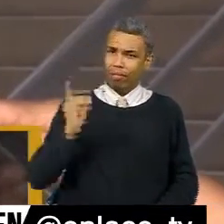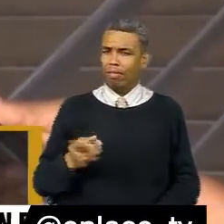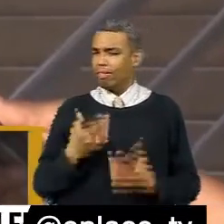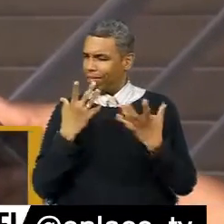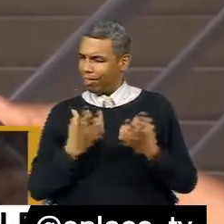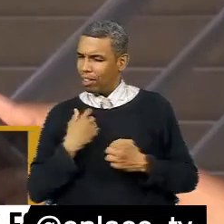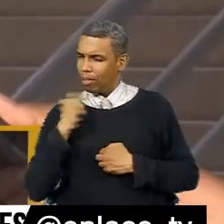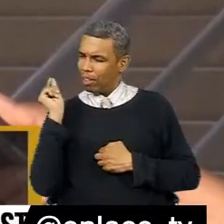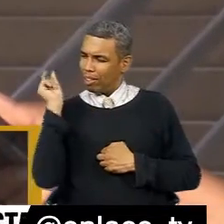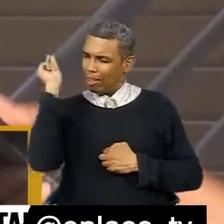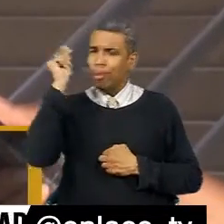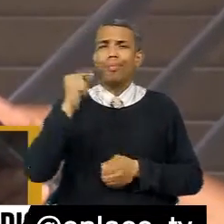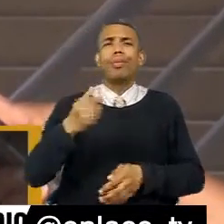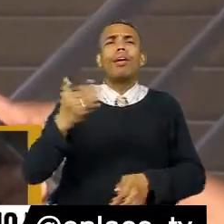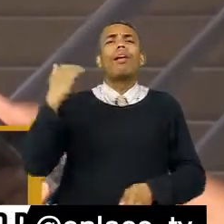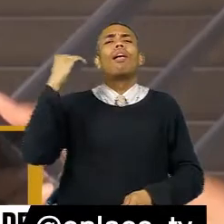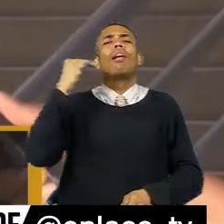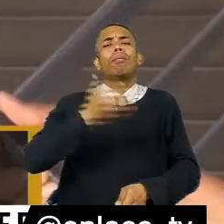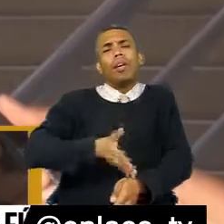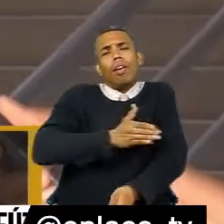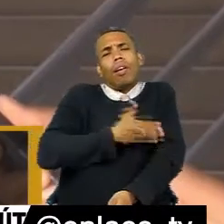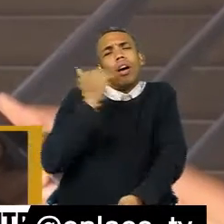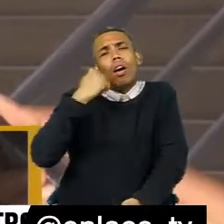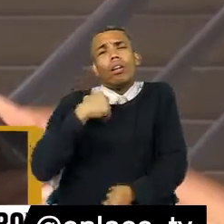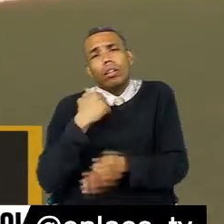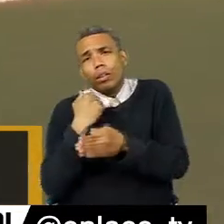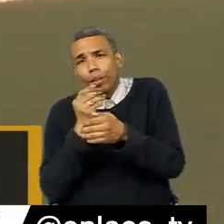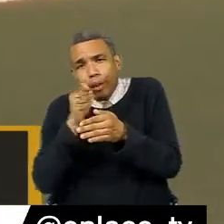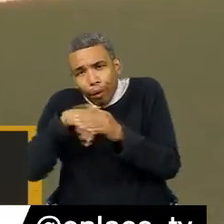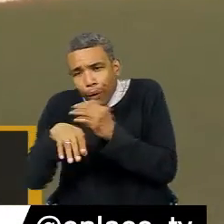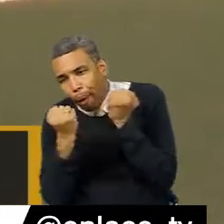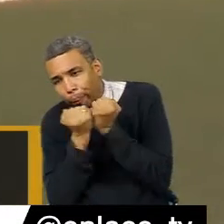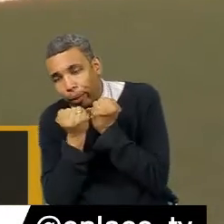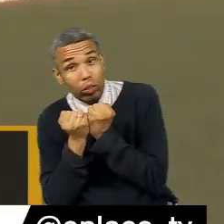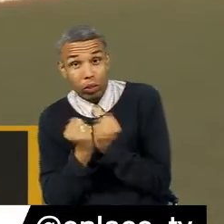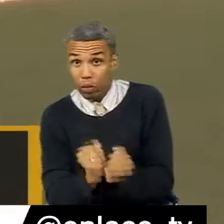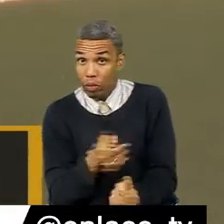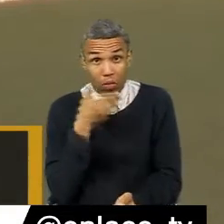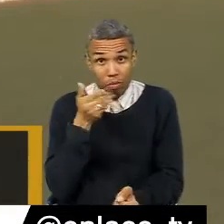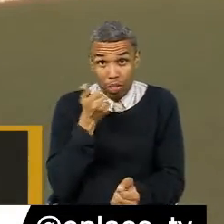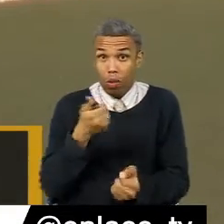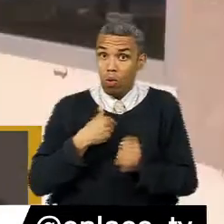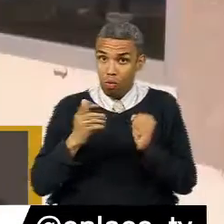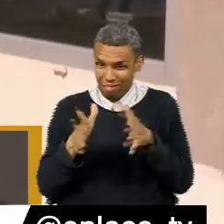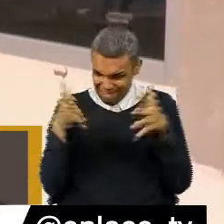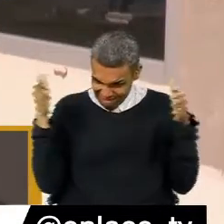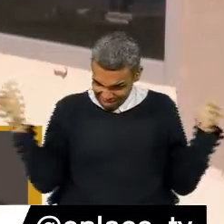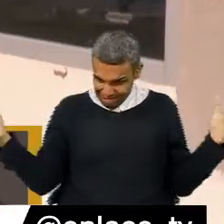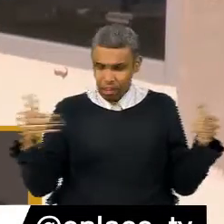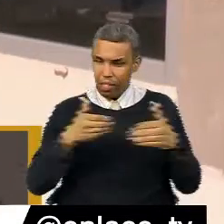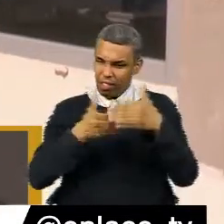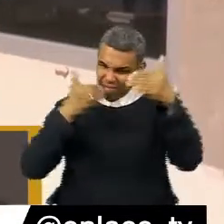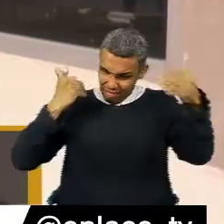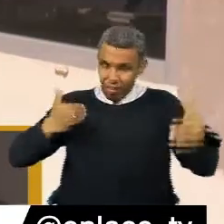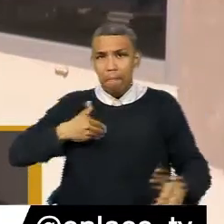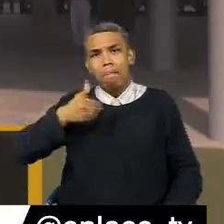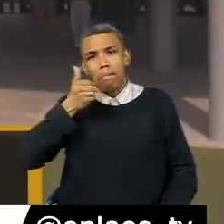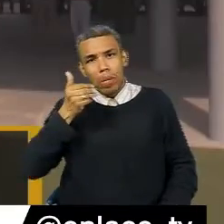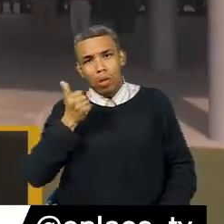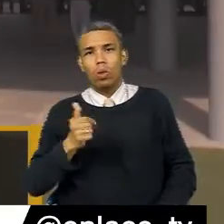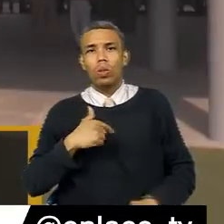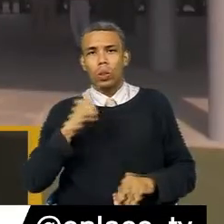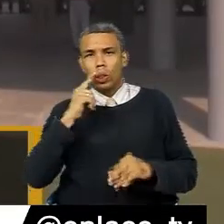y darle esa categoría que merecen todos los empleados públicos de Barranca Bermeja, y por eso pues se han